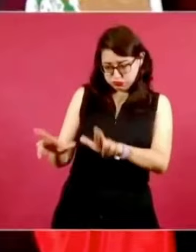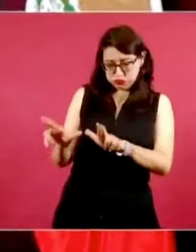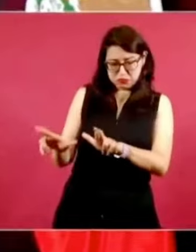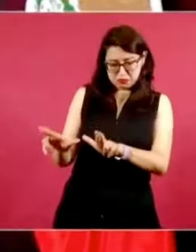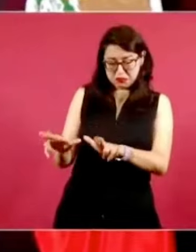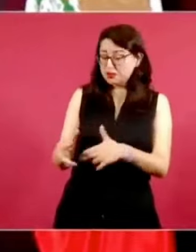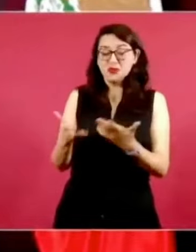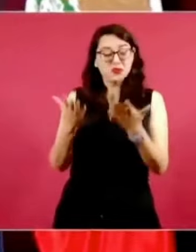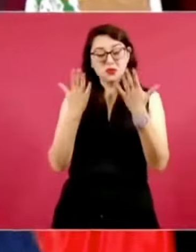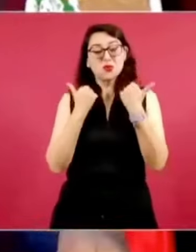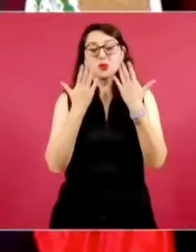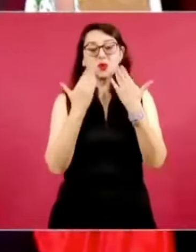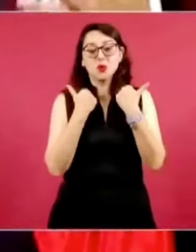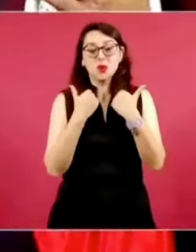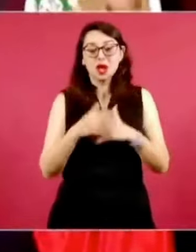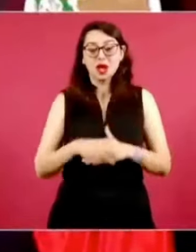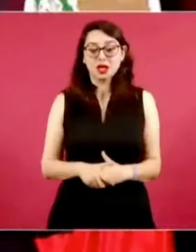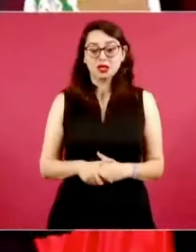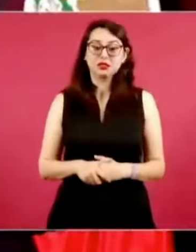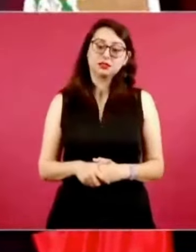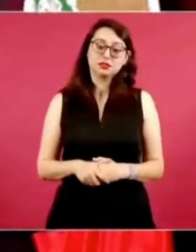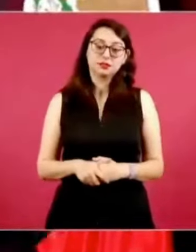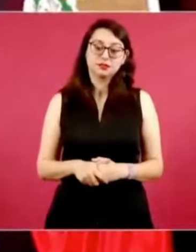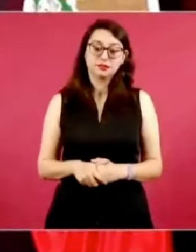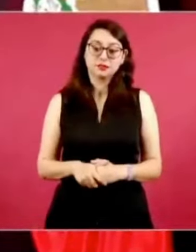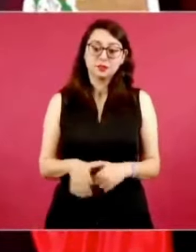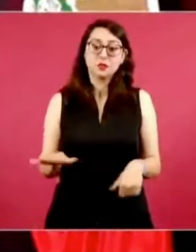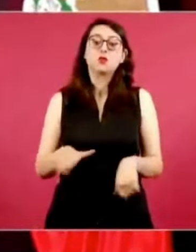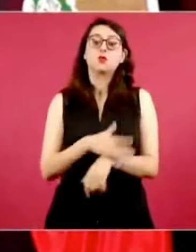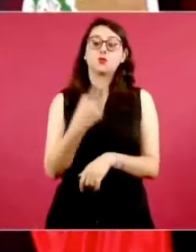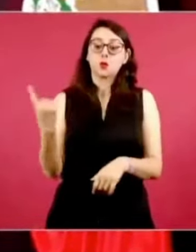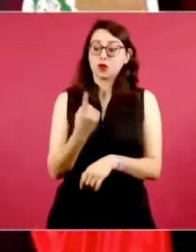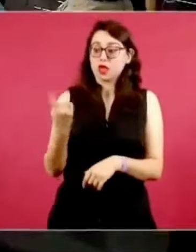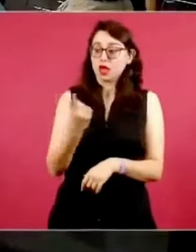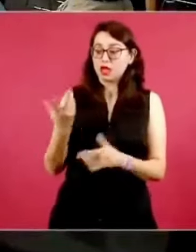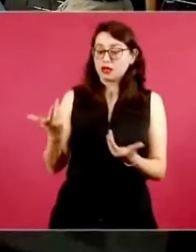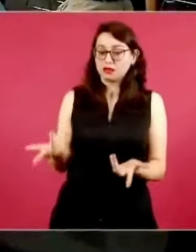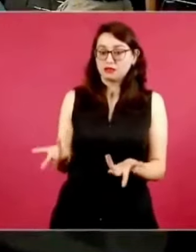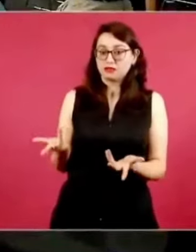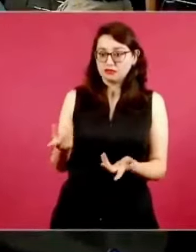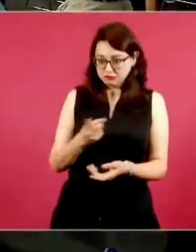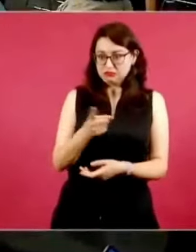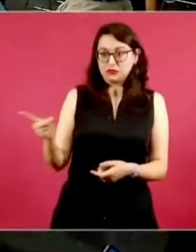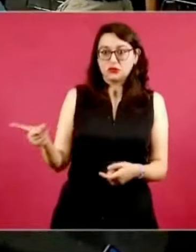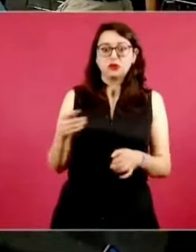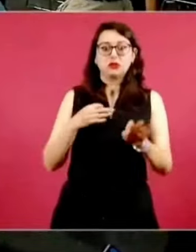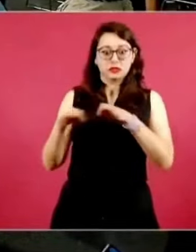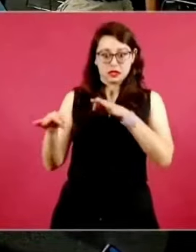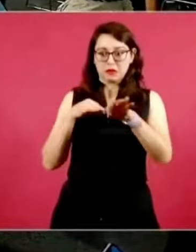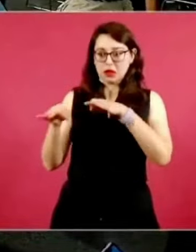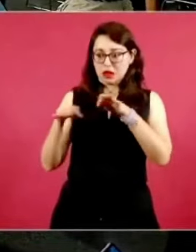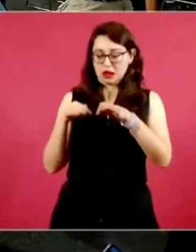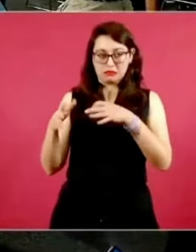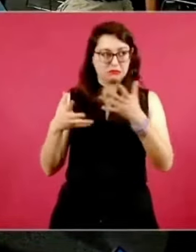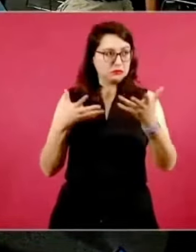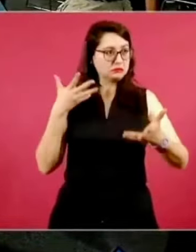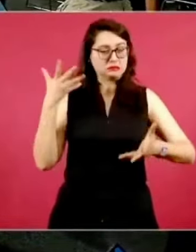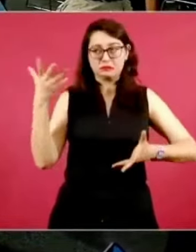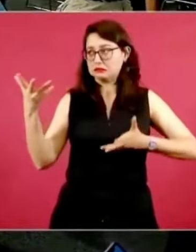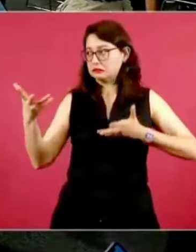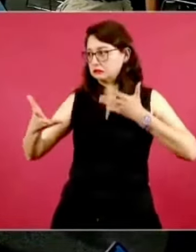utilidad Cómo creció la economía informal bueno porque no había crecimiento económico y